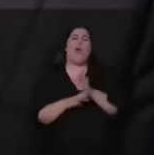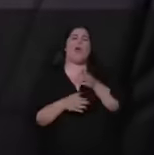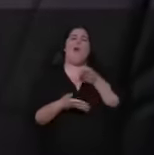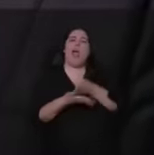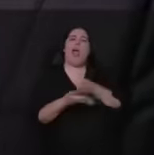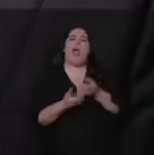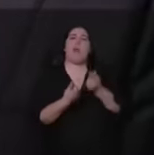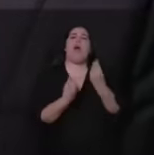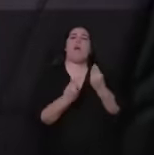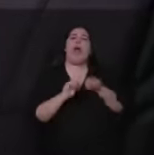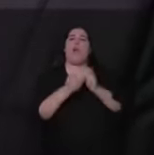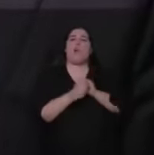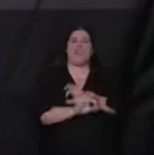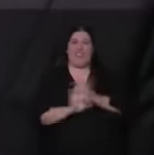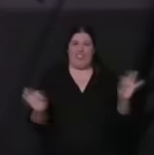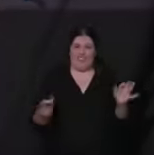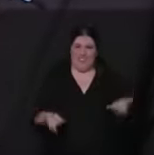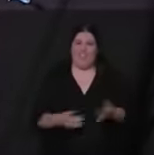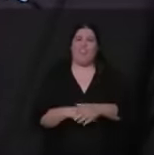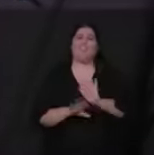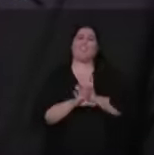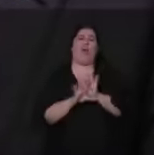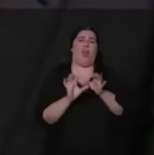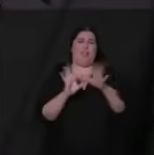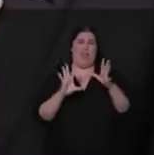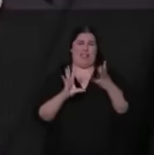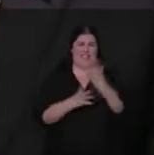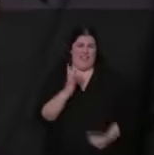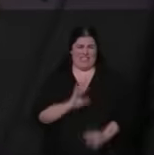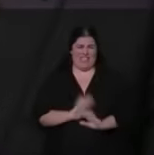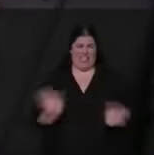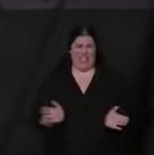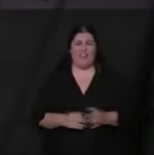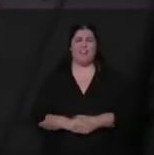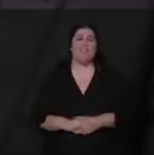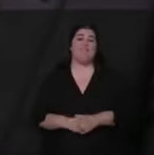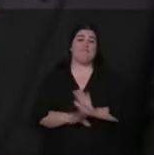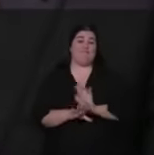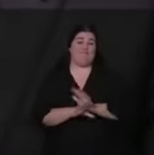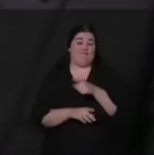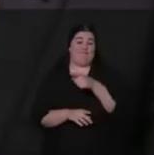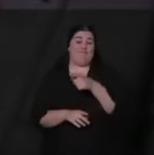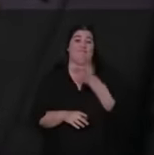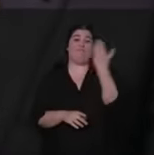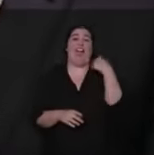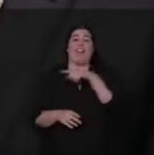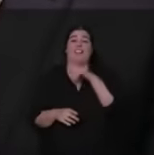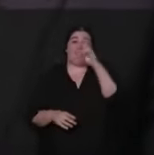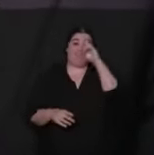la democracia una democracia fallida, porque de ser el respeto de las minorías se